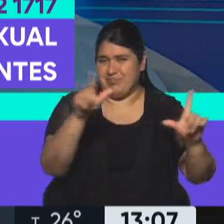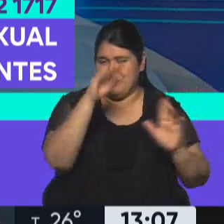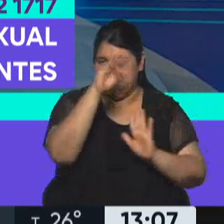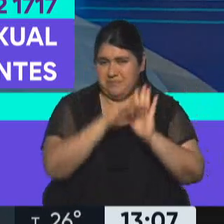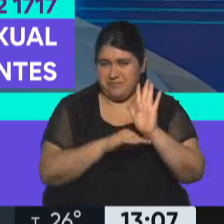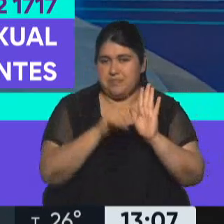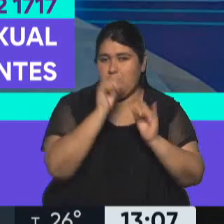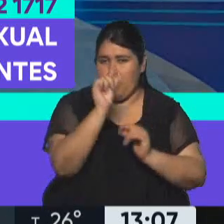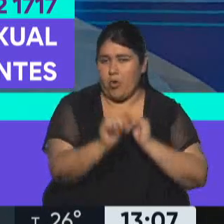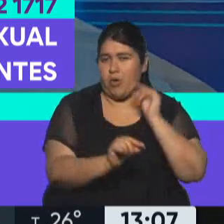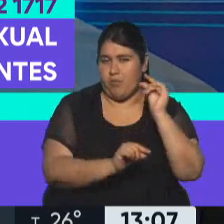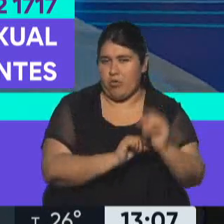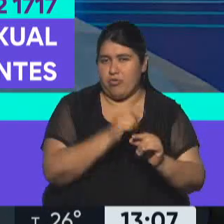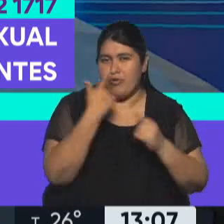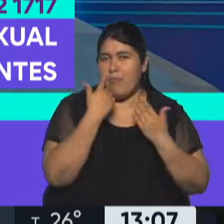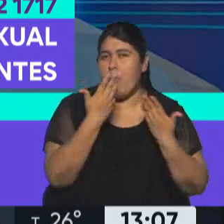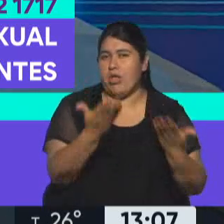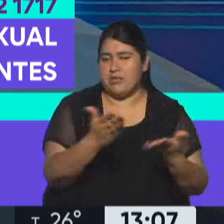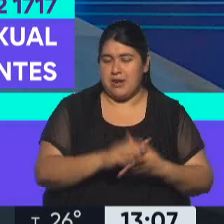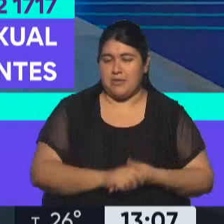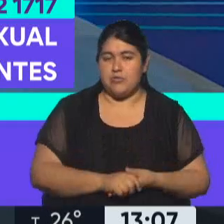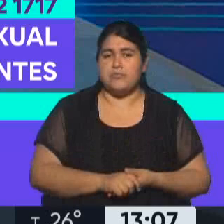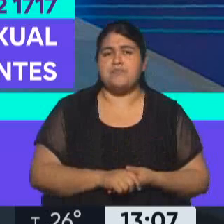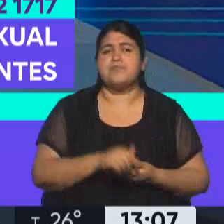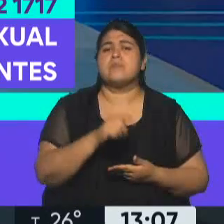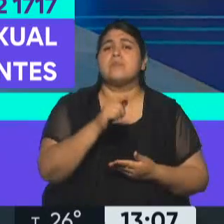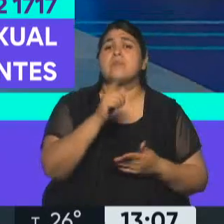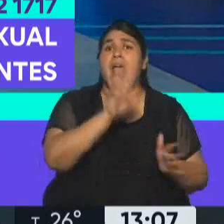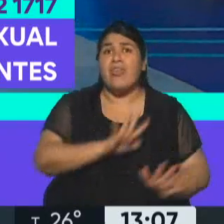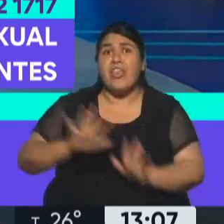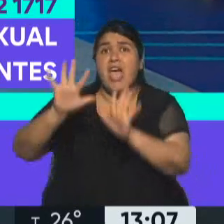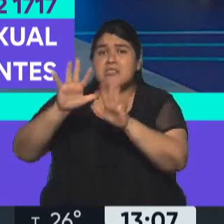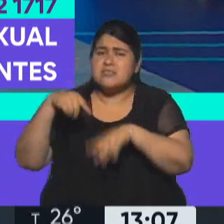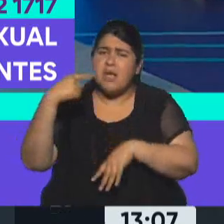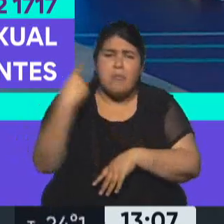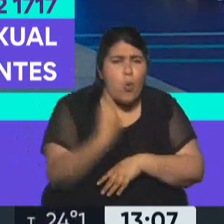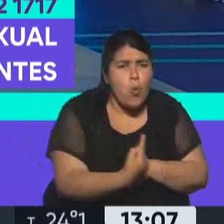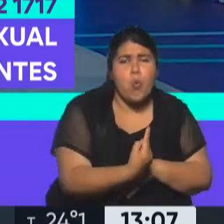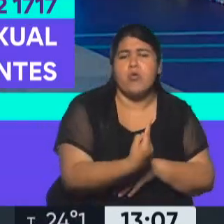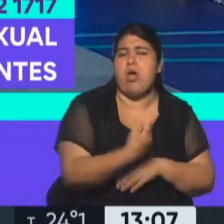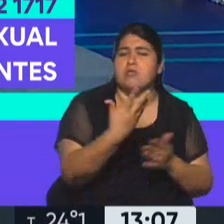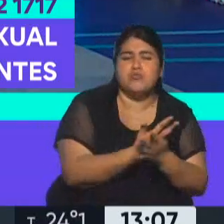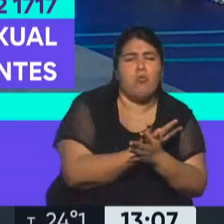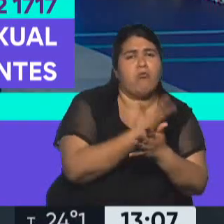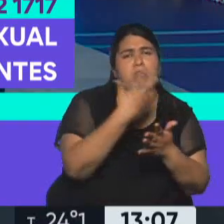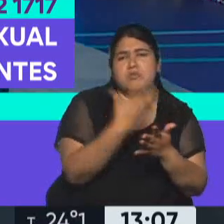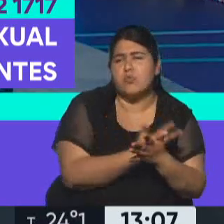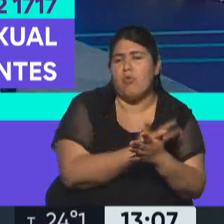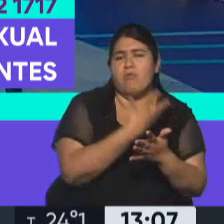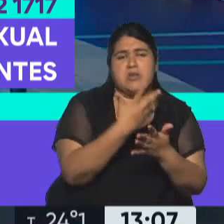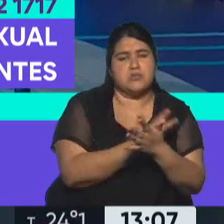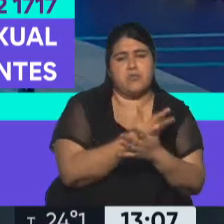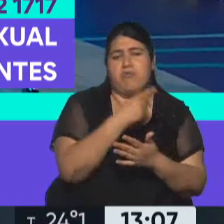vamos compartiendo, vamos analizándolas. En este caso, 1 de cada 10 niñas y adolescentes sufren violencia